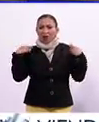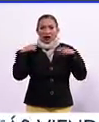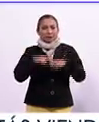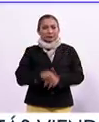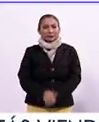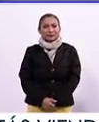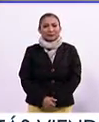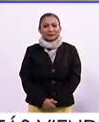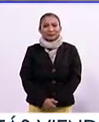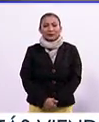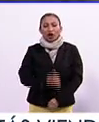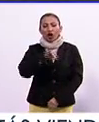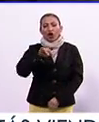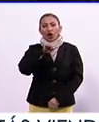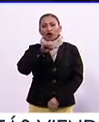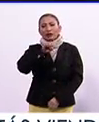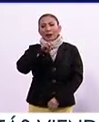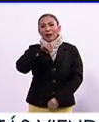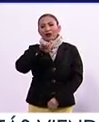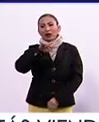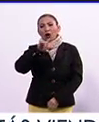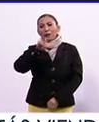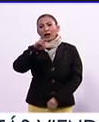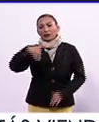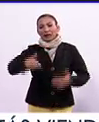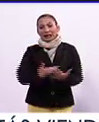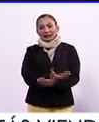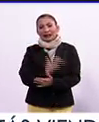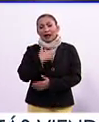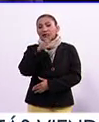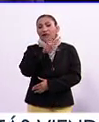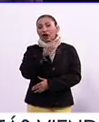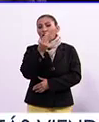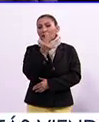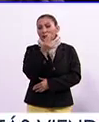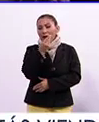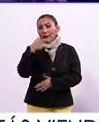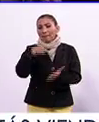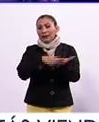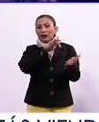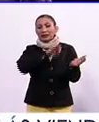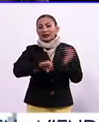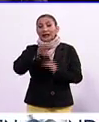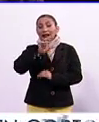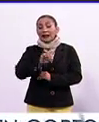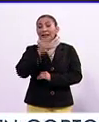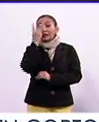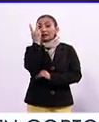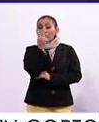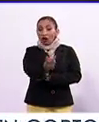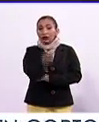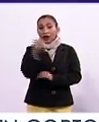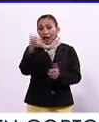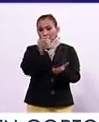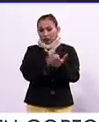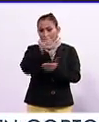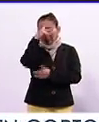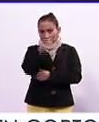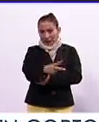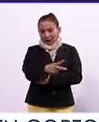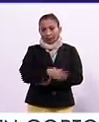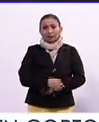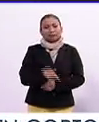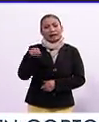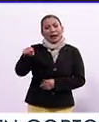es, ¿no? José Manuel Covarrubias Solís nació el 5 de noviembre de 1932 en la Ciudad de